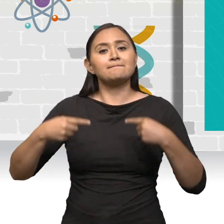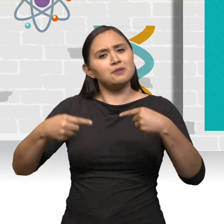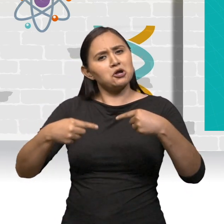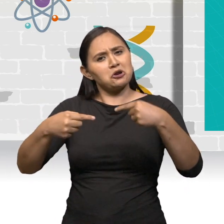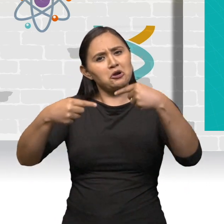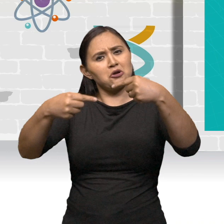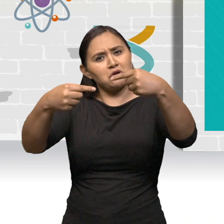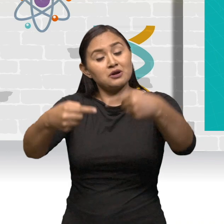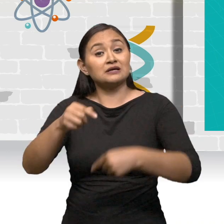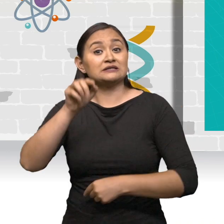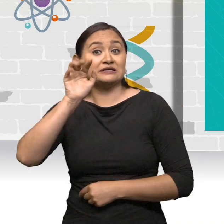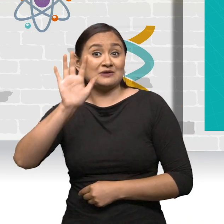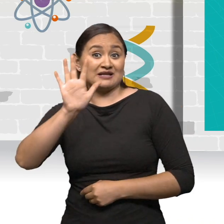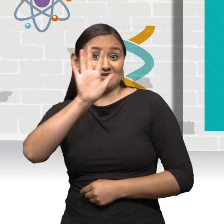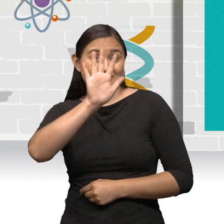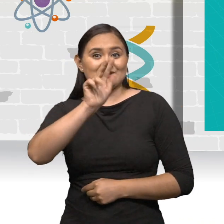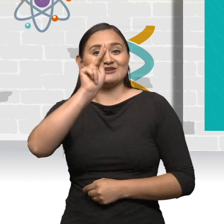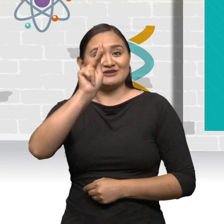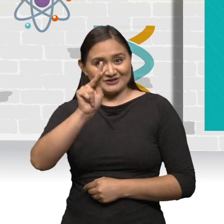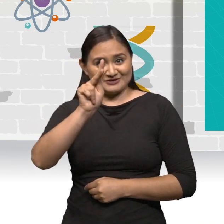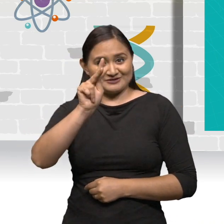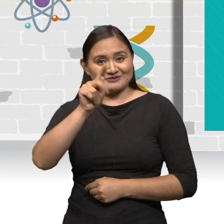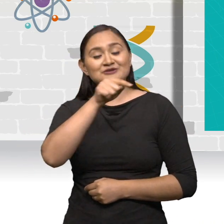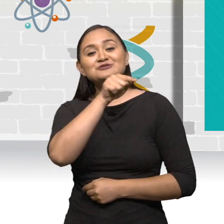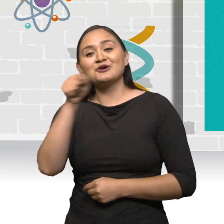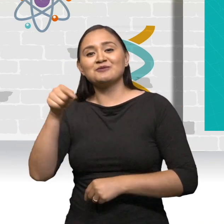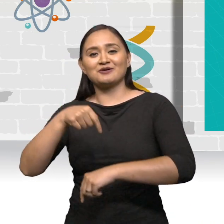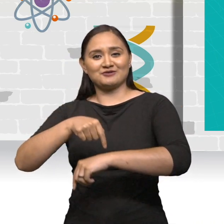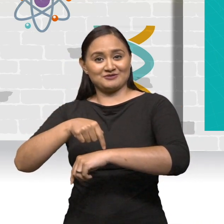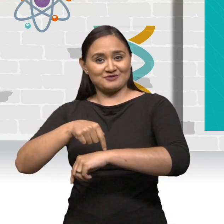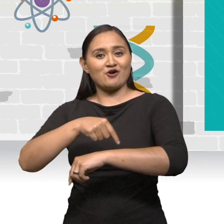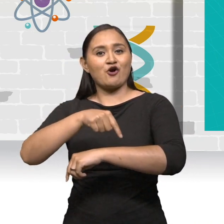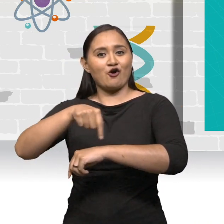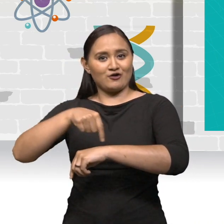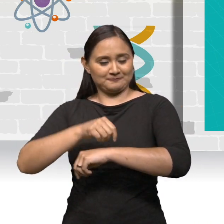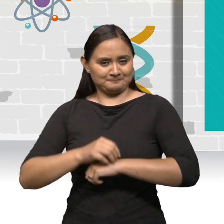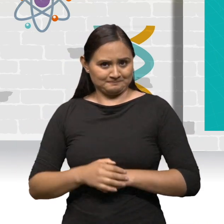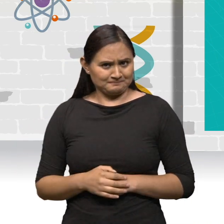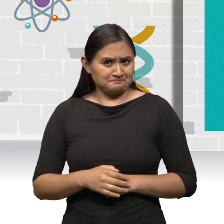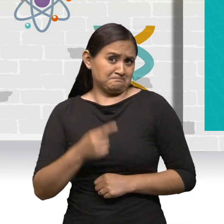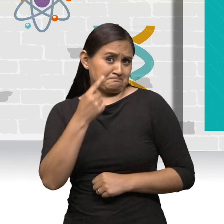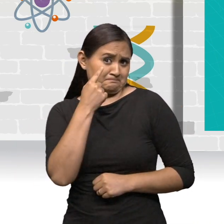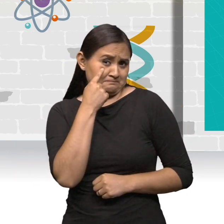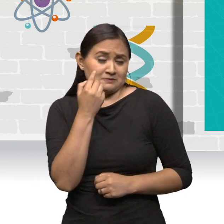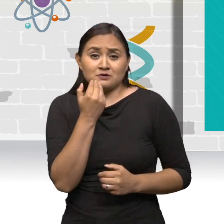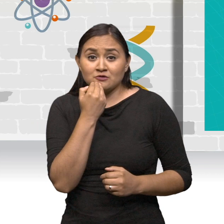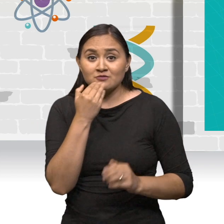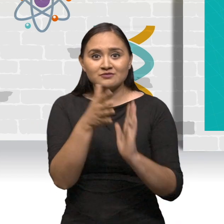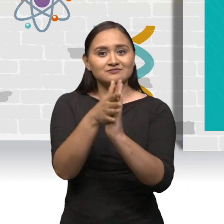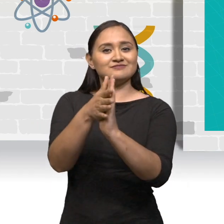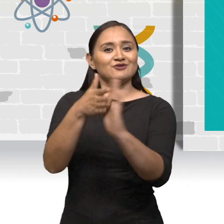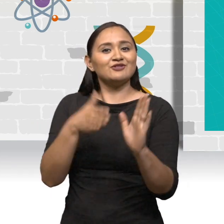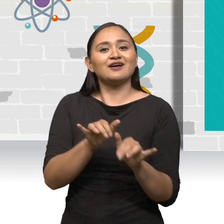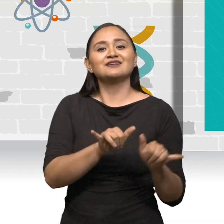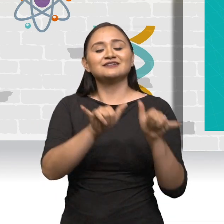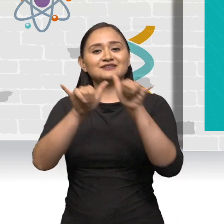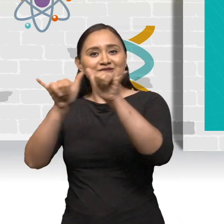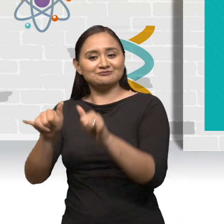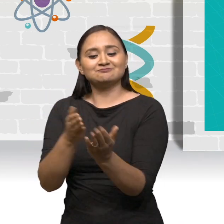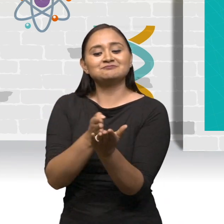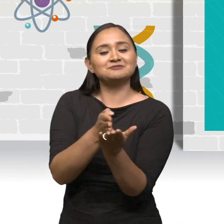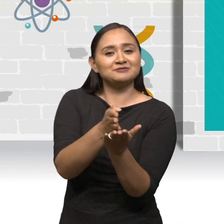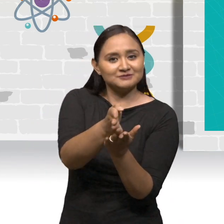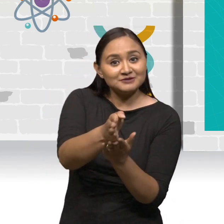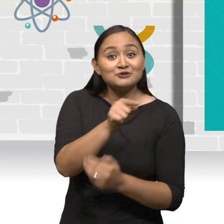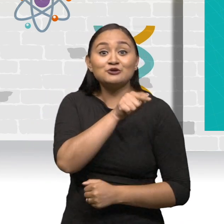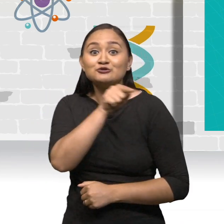horas yendo a una velocidad prudente de 55 km/h. Como podemos darnos cuenta, es bastante evidente que la